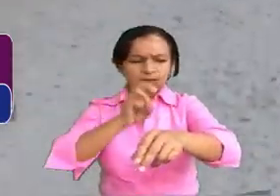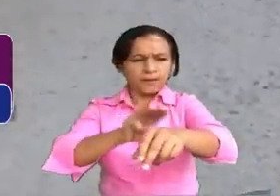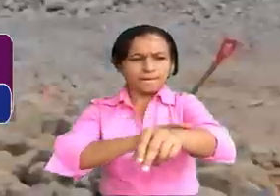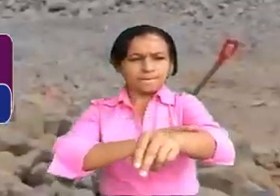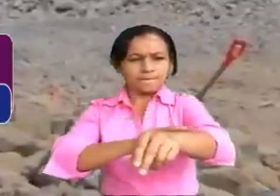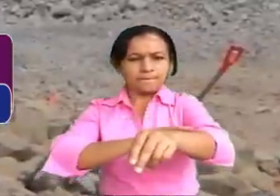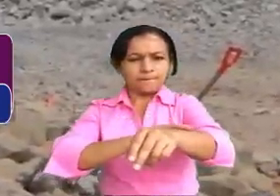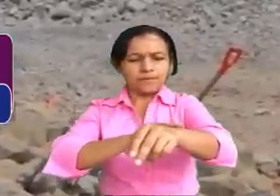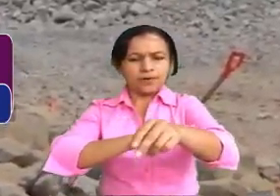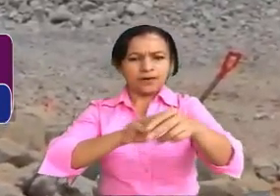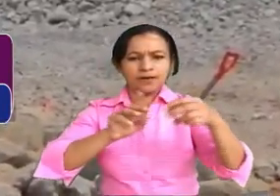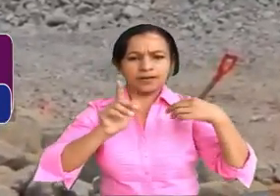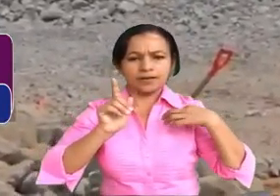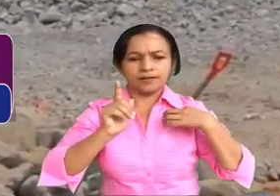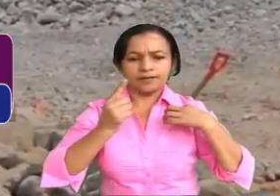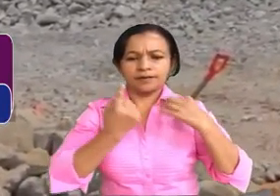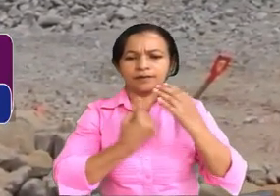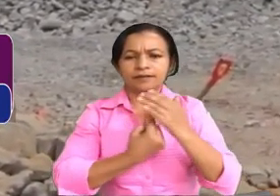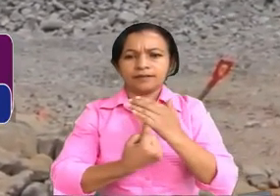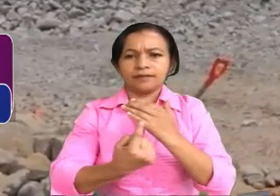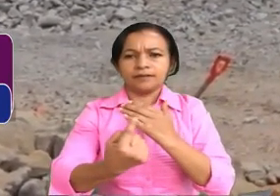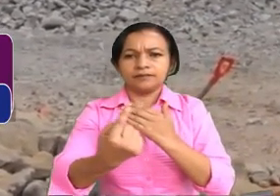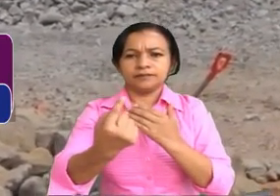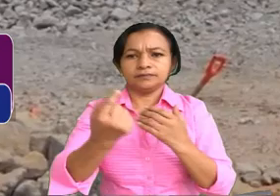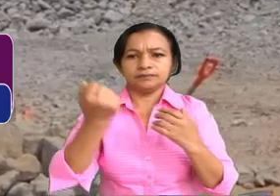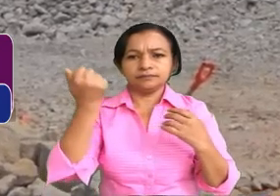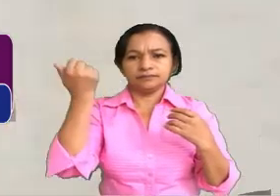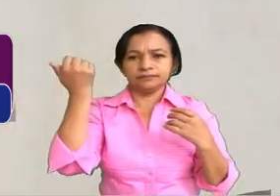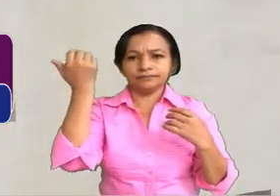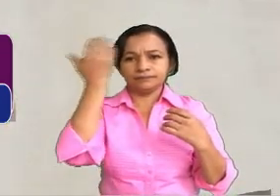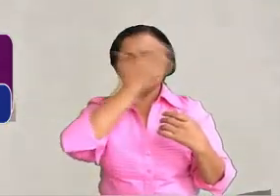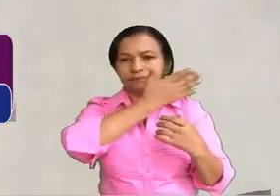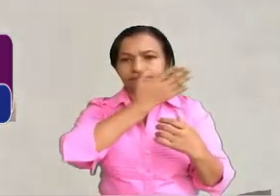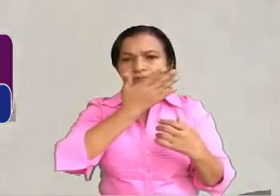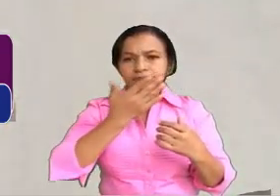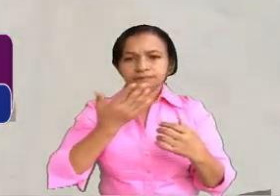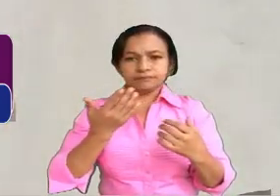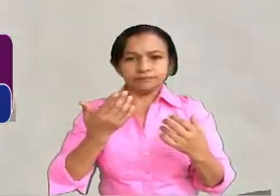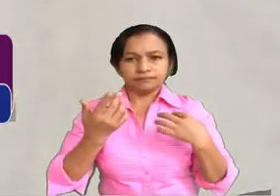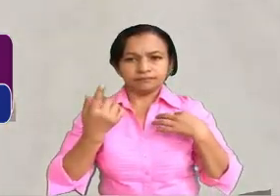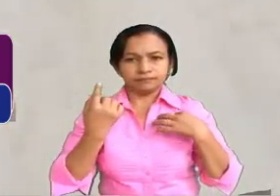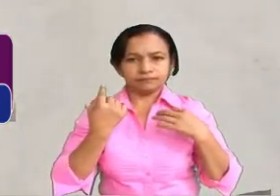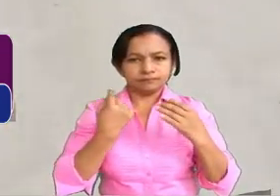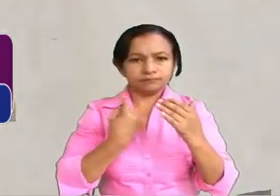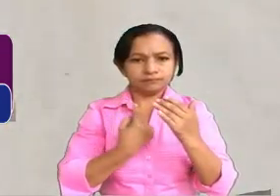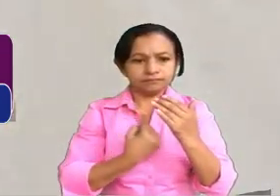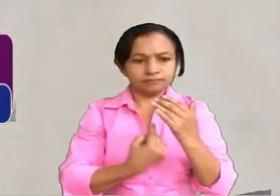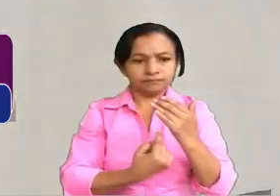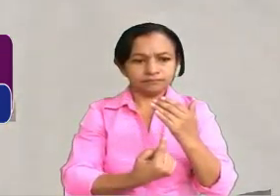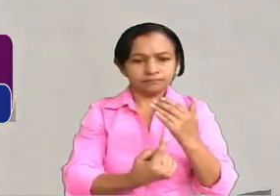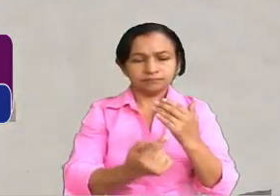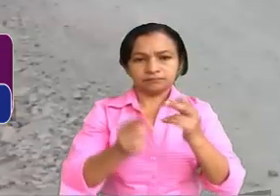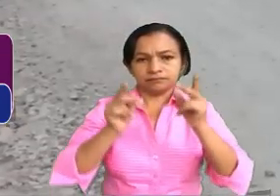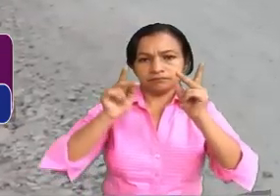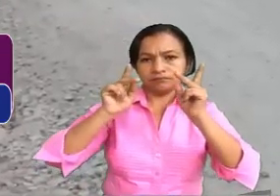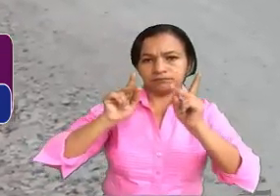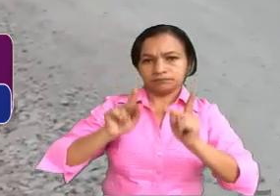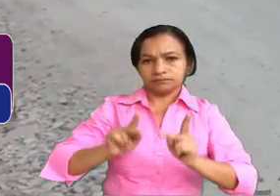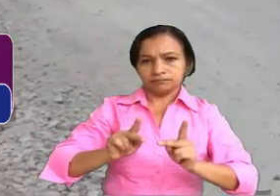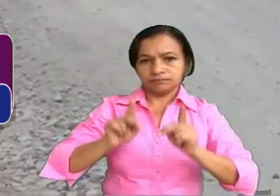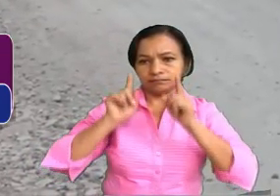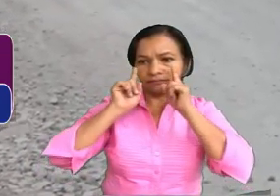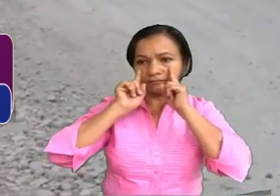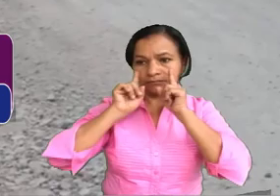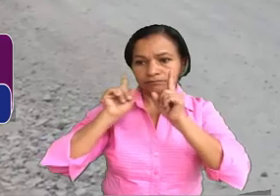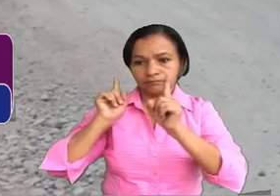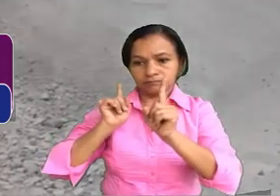una tienda, me decía un amigo, afrodescendiente, un afrodescendiente también, él entra y aquella persona que está cuidando anda